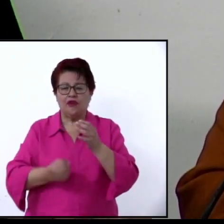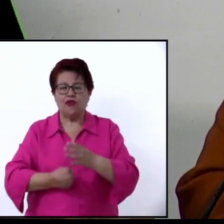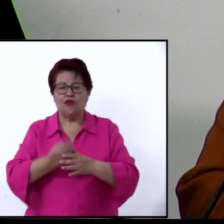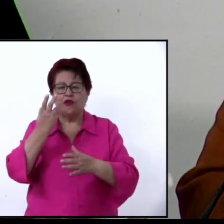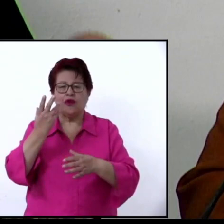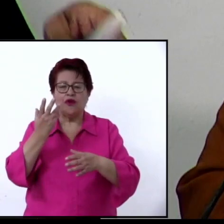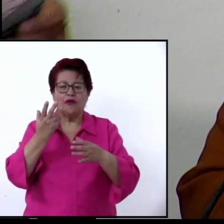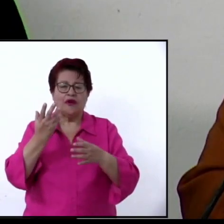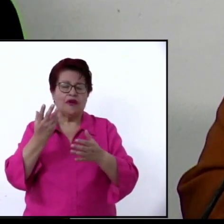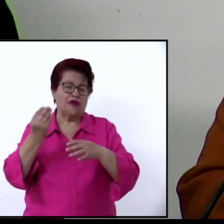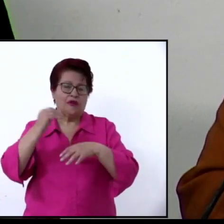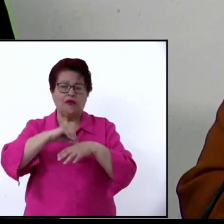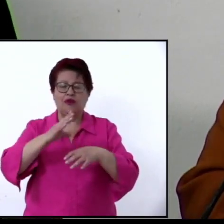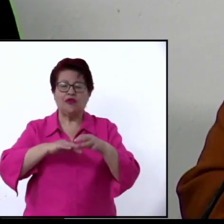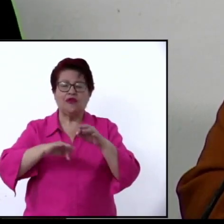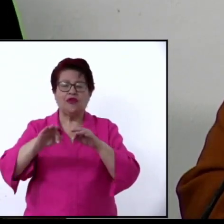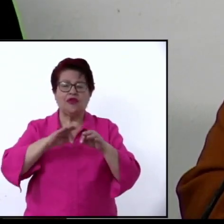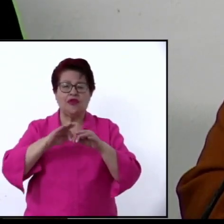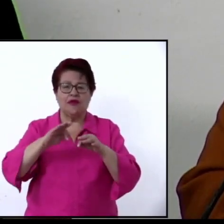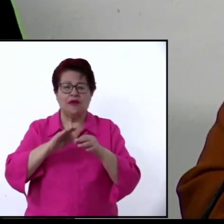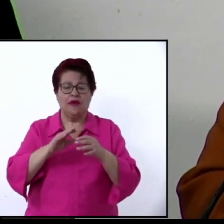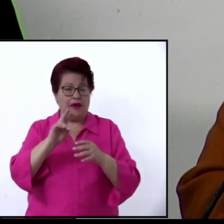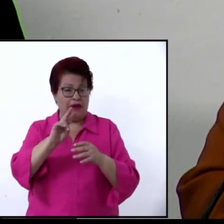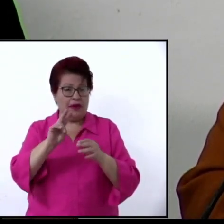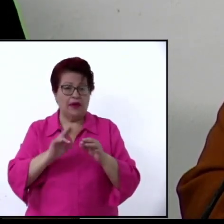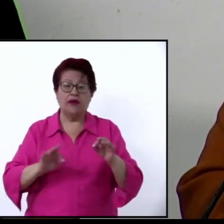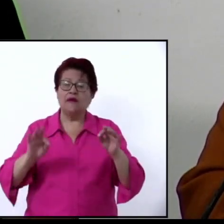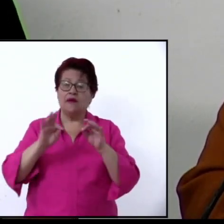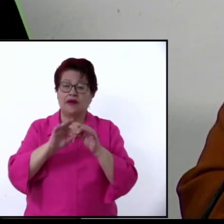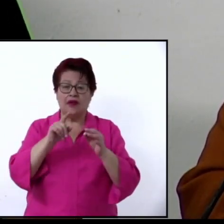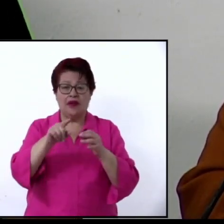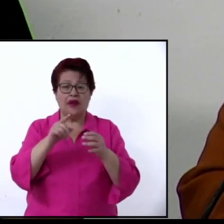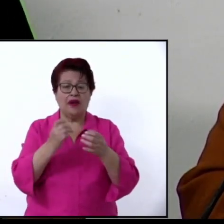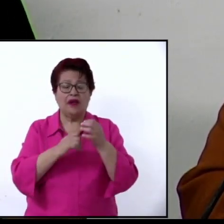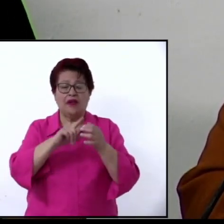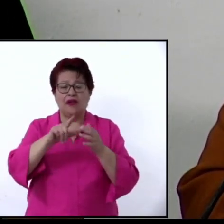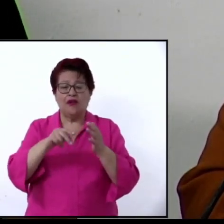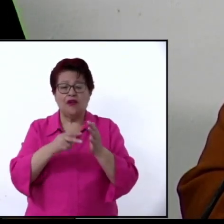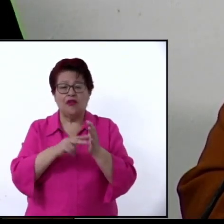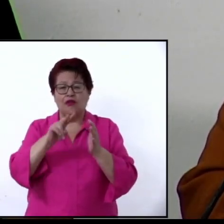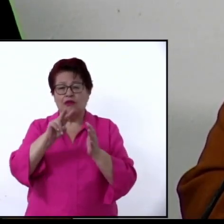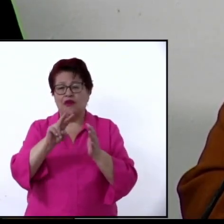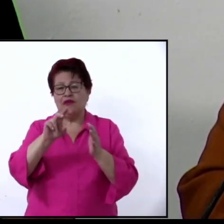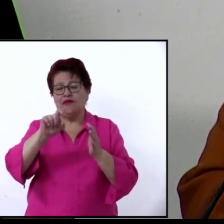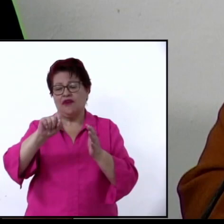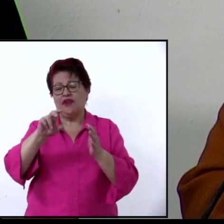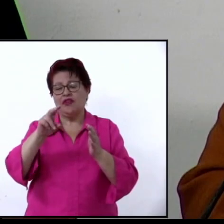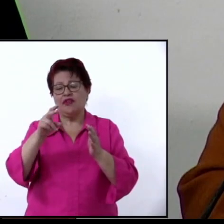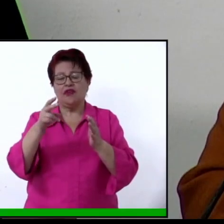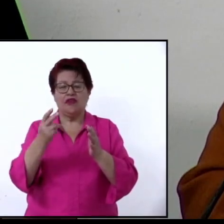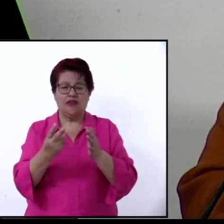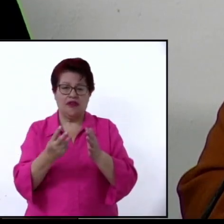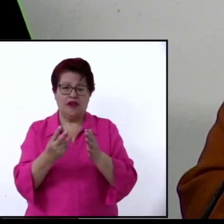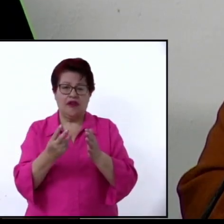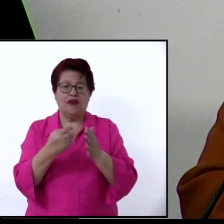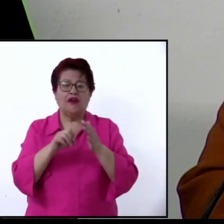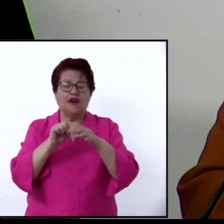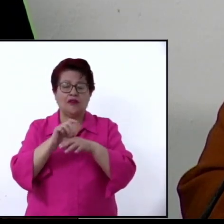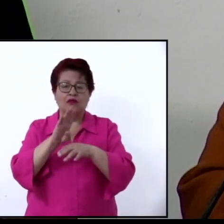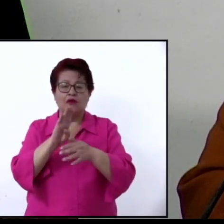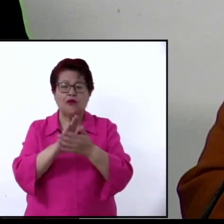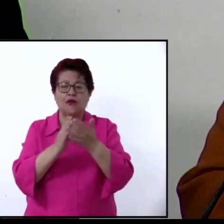puestos de trabajo. Es importante destacar que para el ejercicio 2023 se creó el